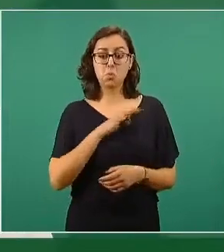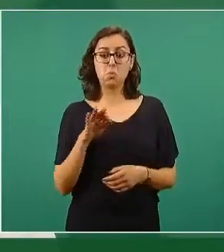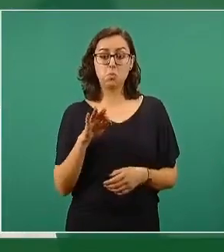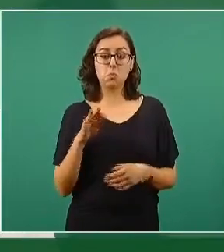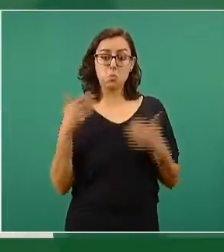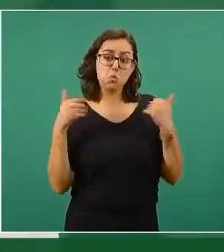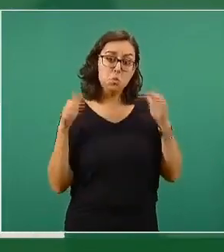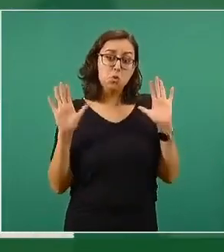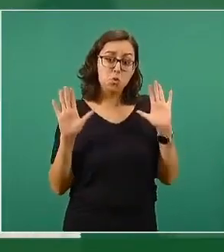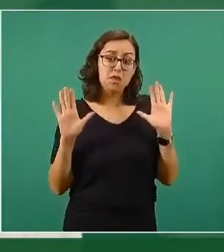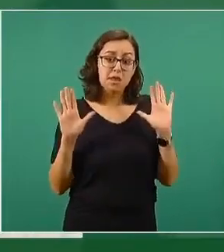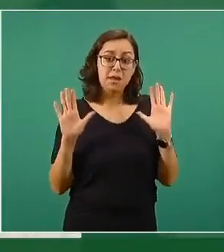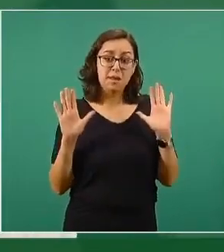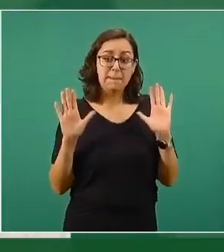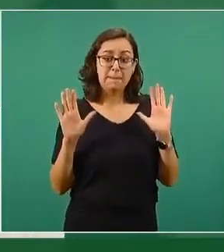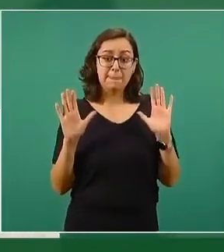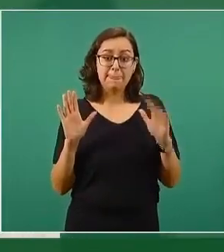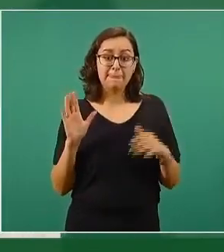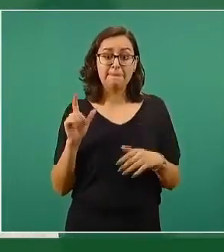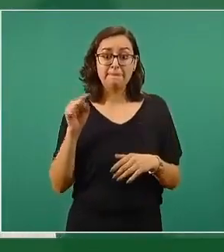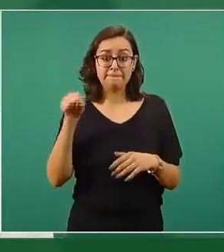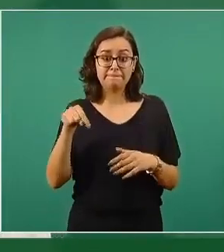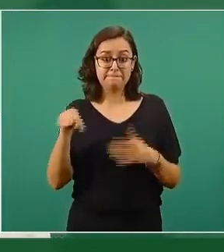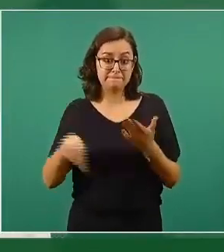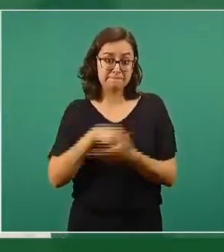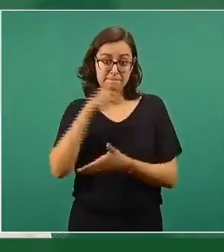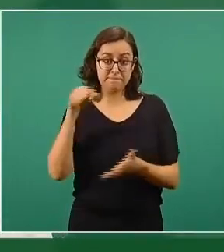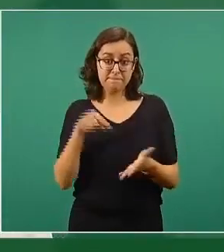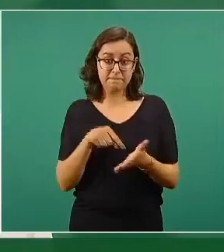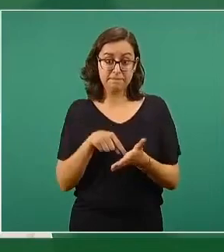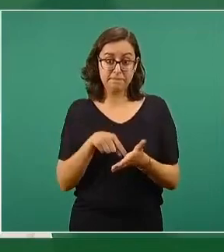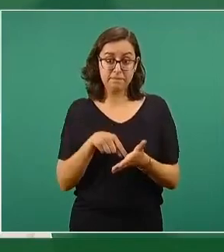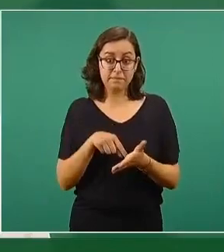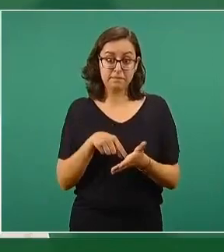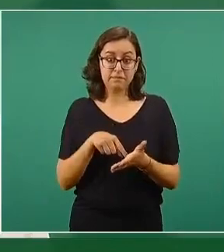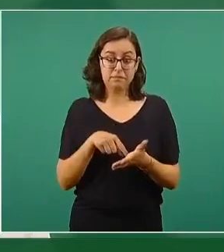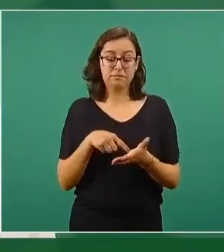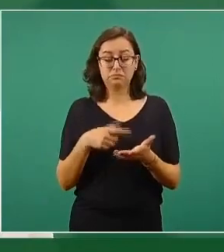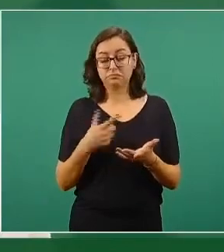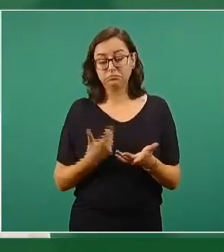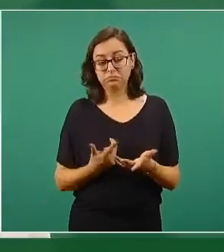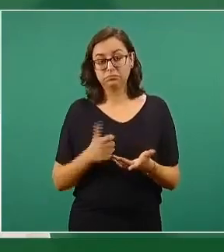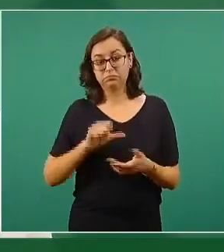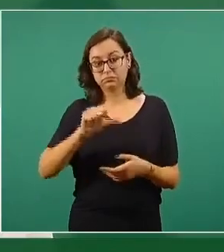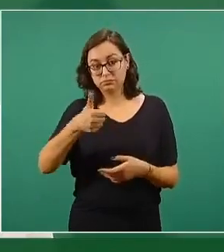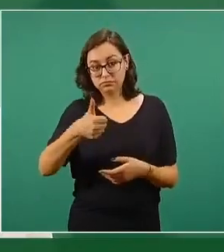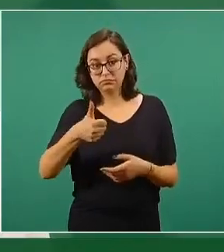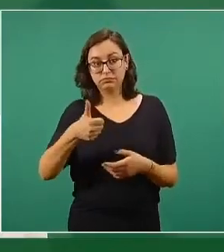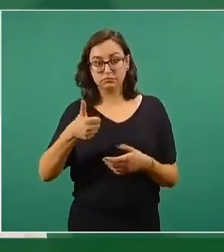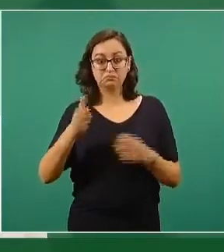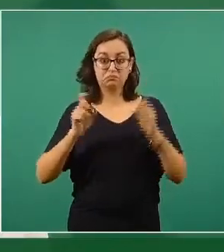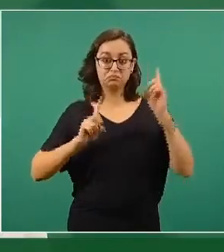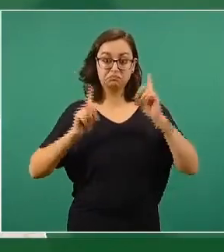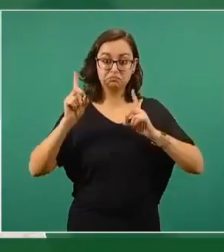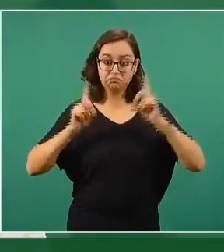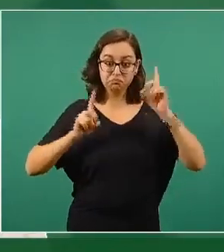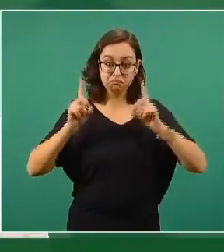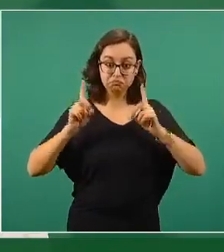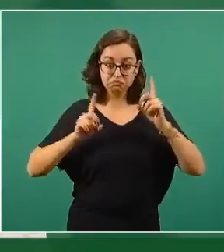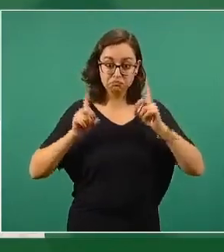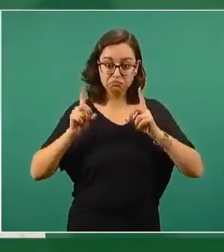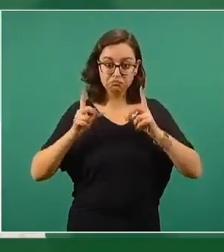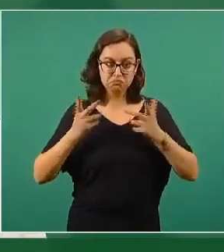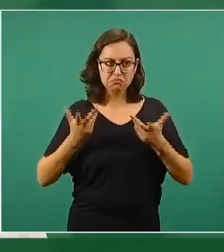Hemos tenido conocimiento, no solo en este centro de vacunación, sino en otros, de personas que tienen esa inquietud. No tenemos